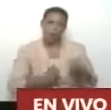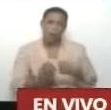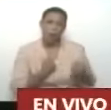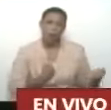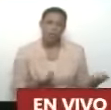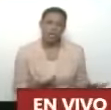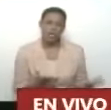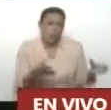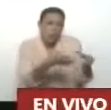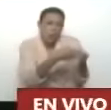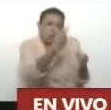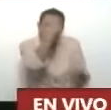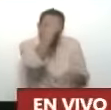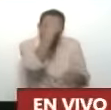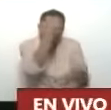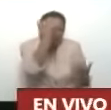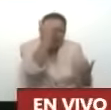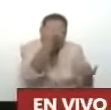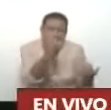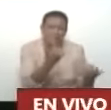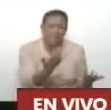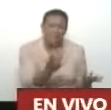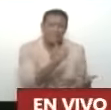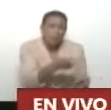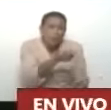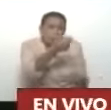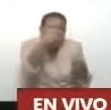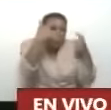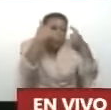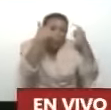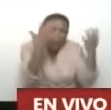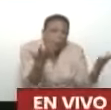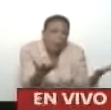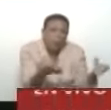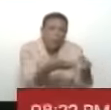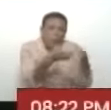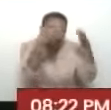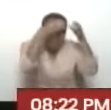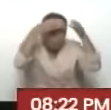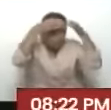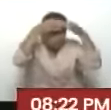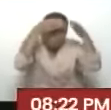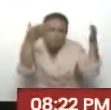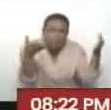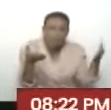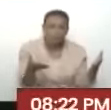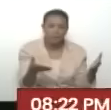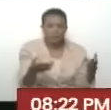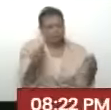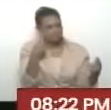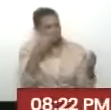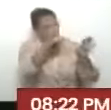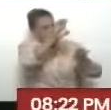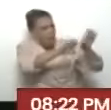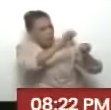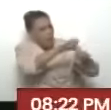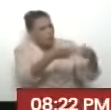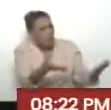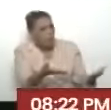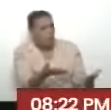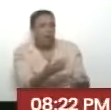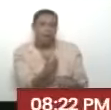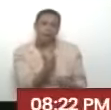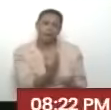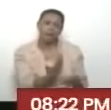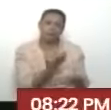tan escasos desde el punto de vista intelectual, son tan poquitas cosas desde el punto de vista del lóbulo frontal, que a veces uno dice, es lastimero